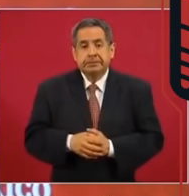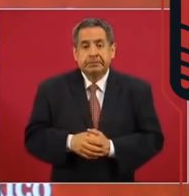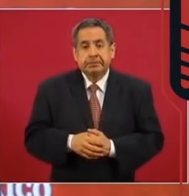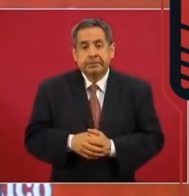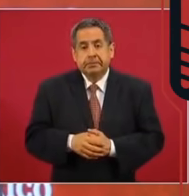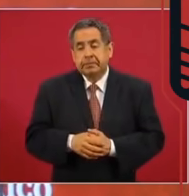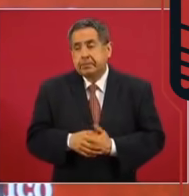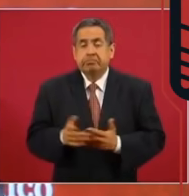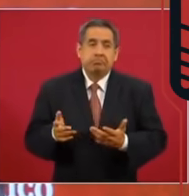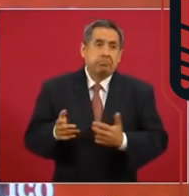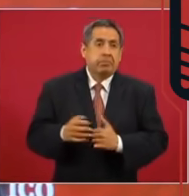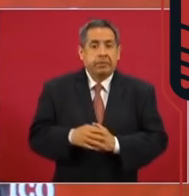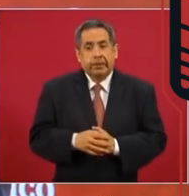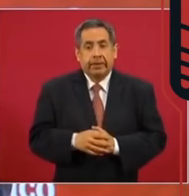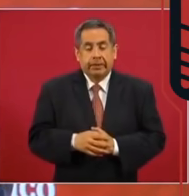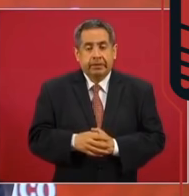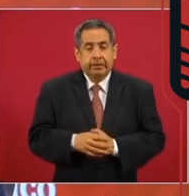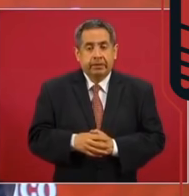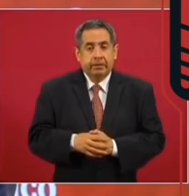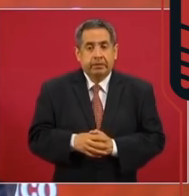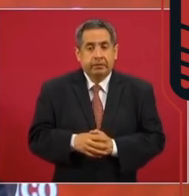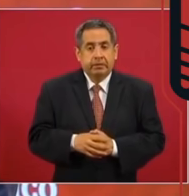de